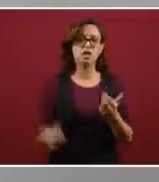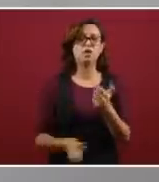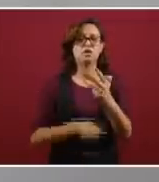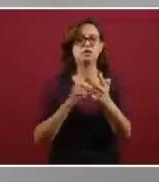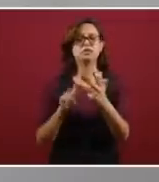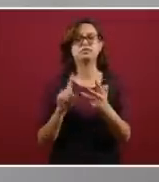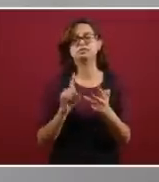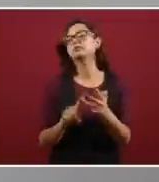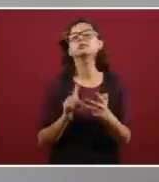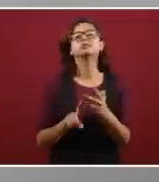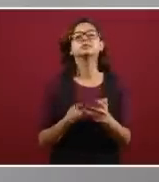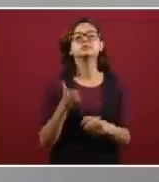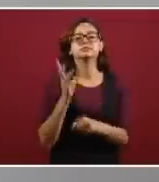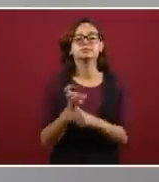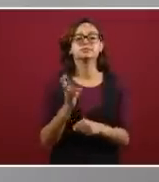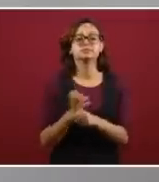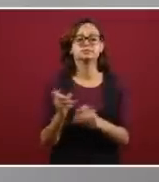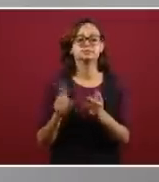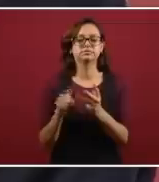es